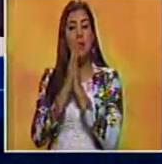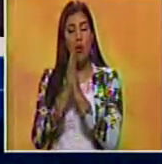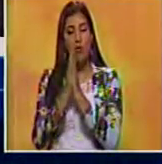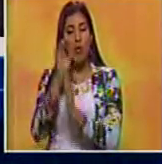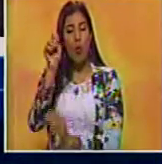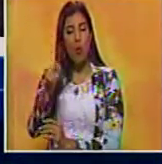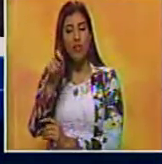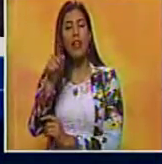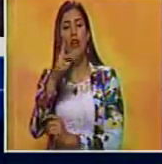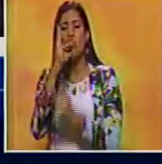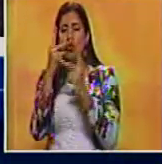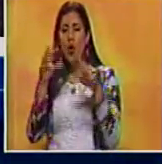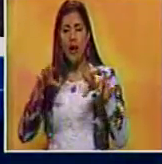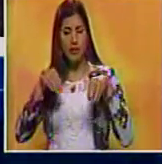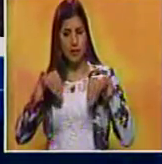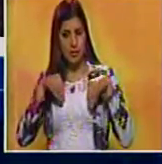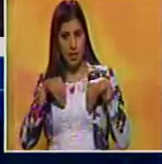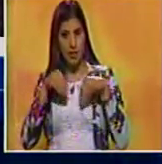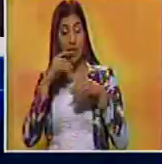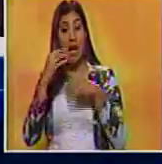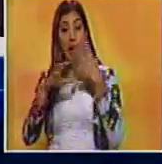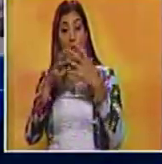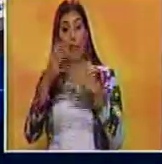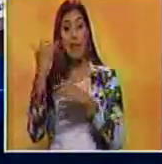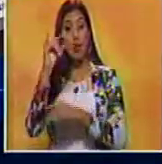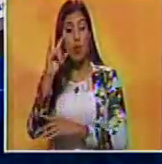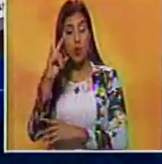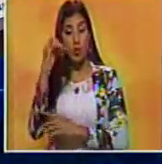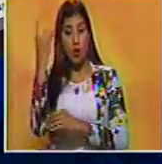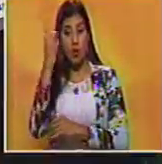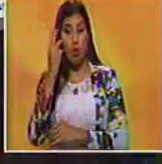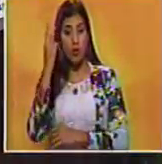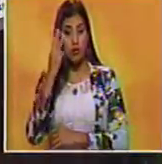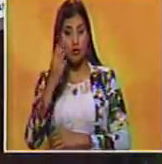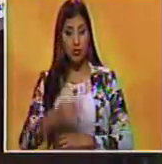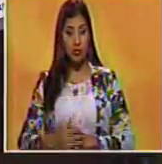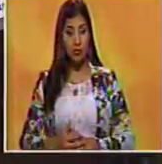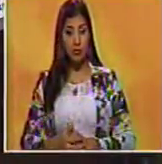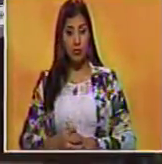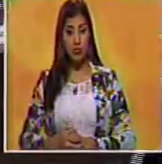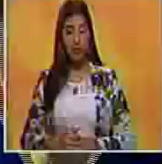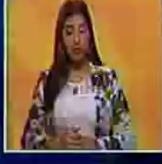jueces rechacen todas las objeciones presentadas este lunes por Washington.